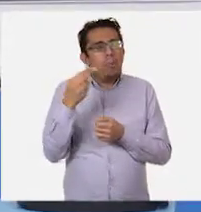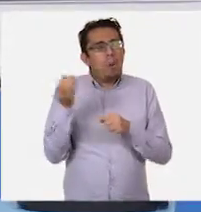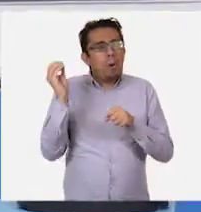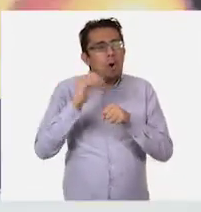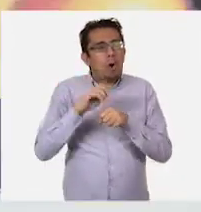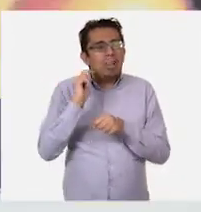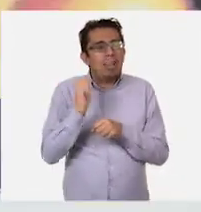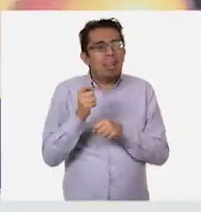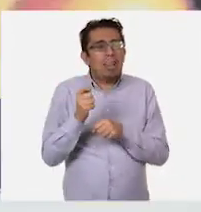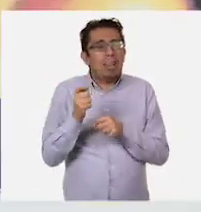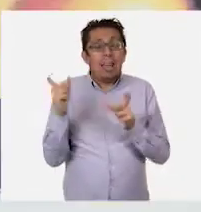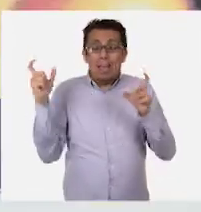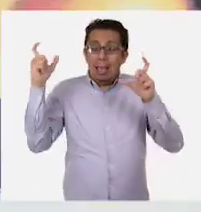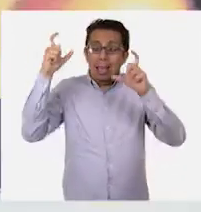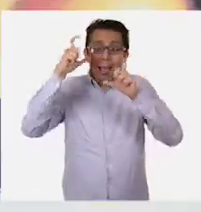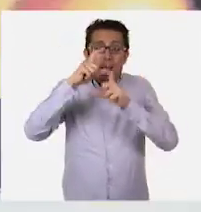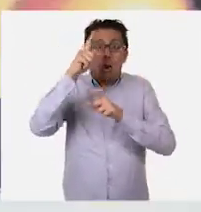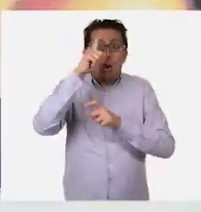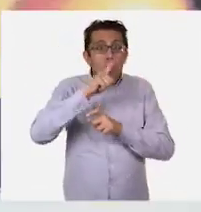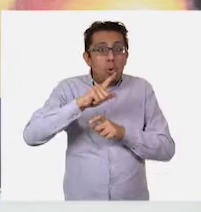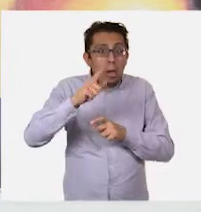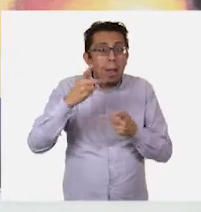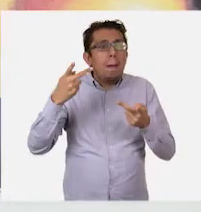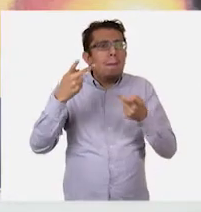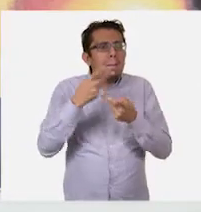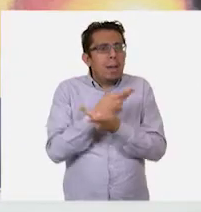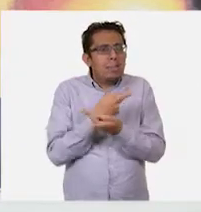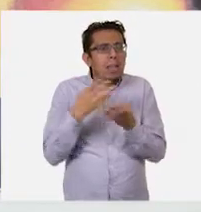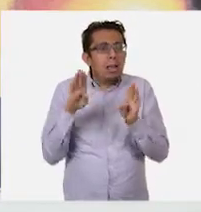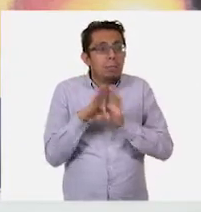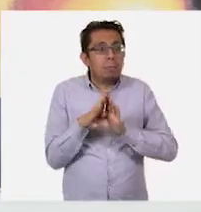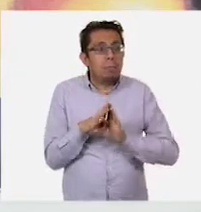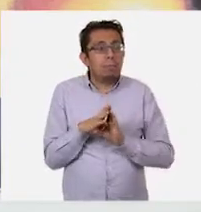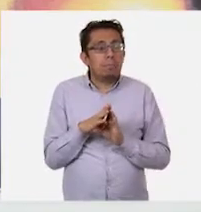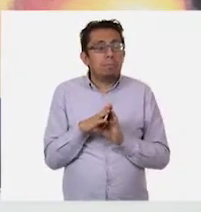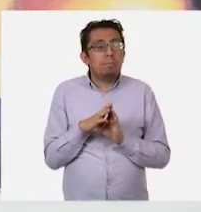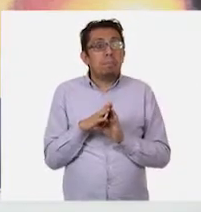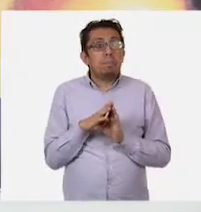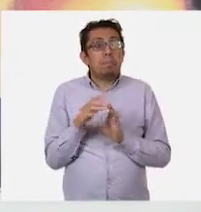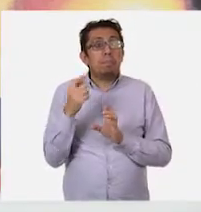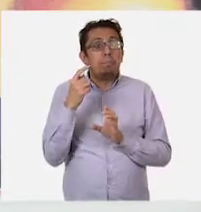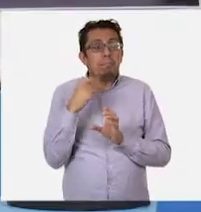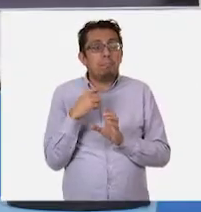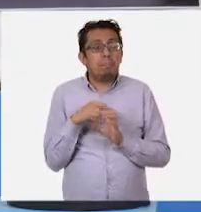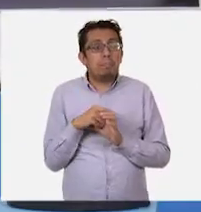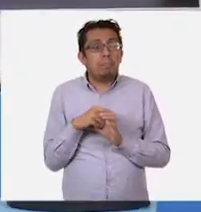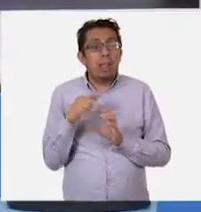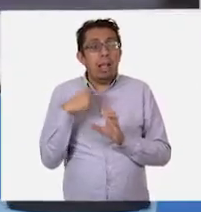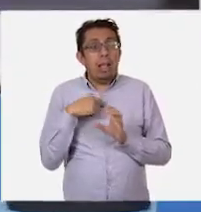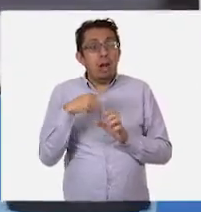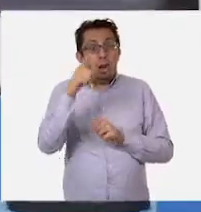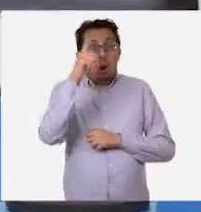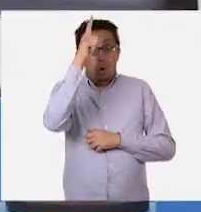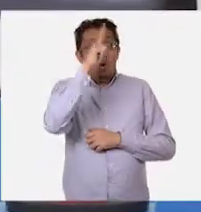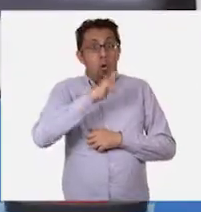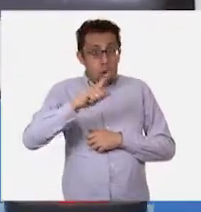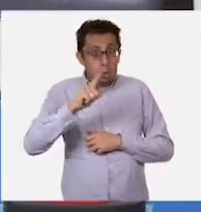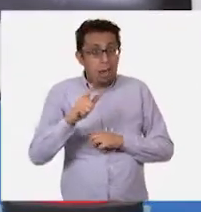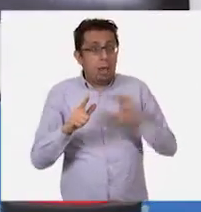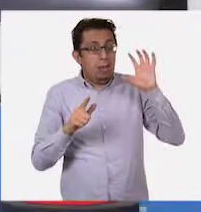Eclipse de Luna. Y ocurre cuando la Tierra se encuentra ubicada entre la Luna y